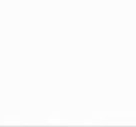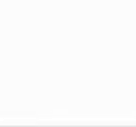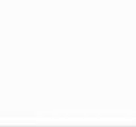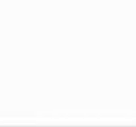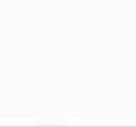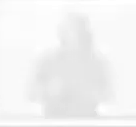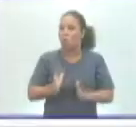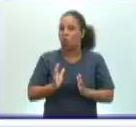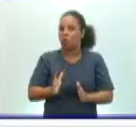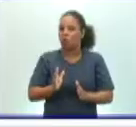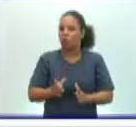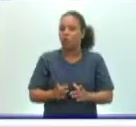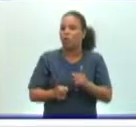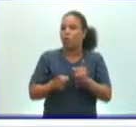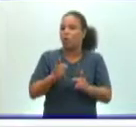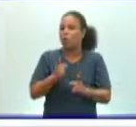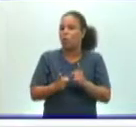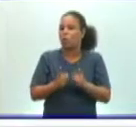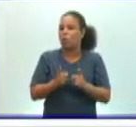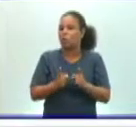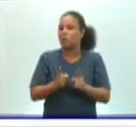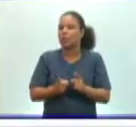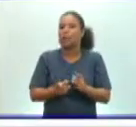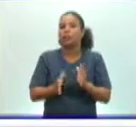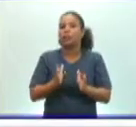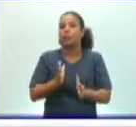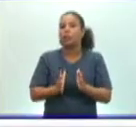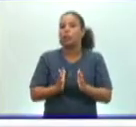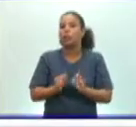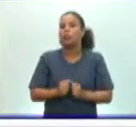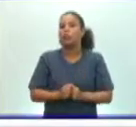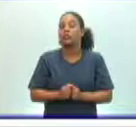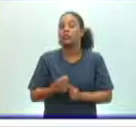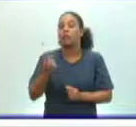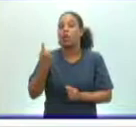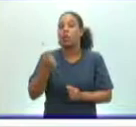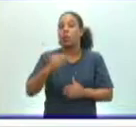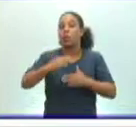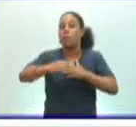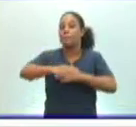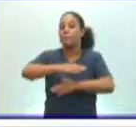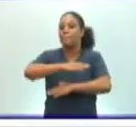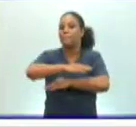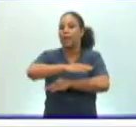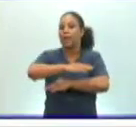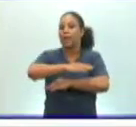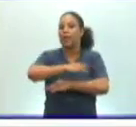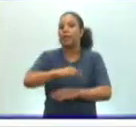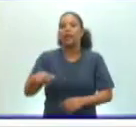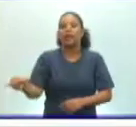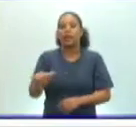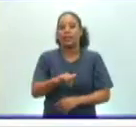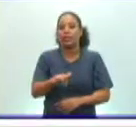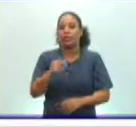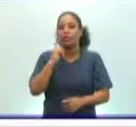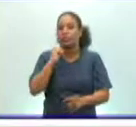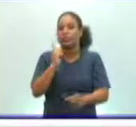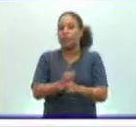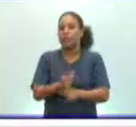Continuamos con los segmentos correspondientes ahora de una paralela, que también te aparece en la página